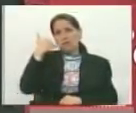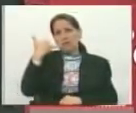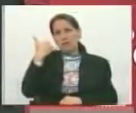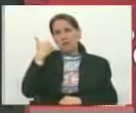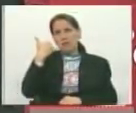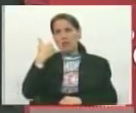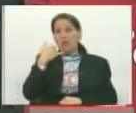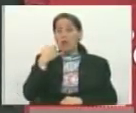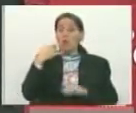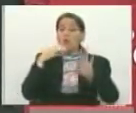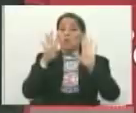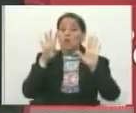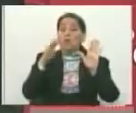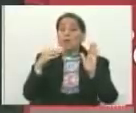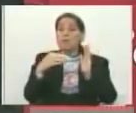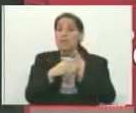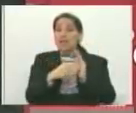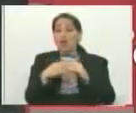$9,000 en efectivo.